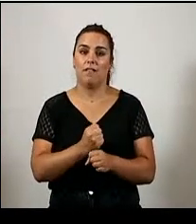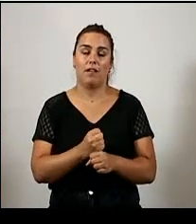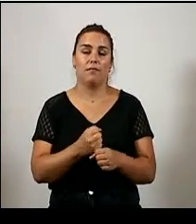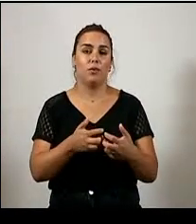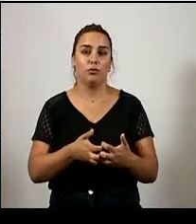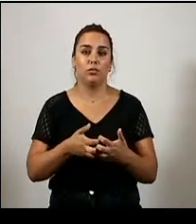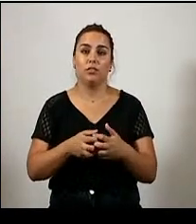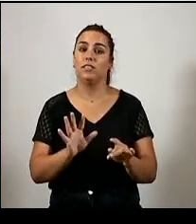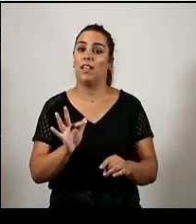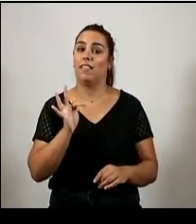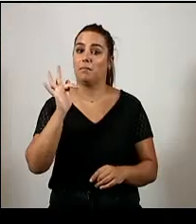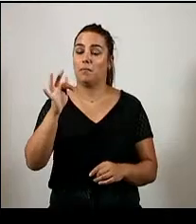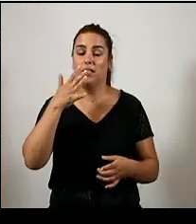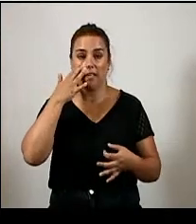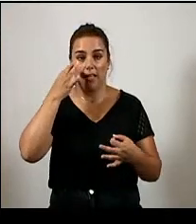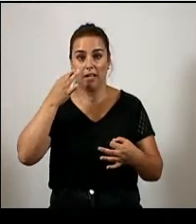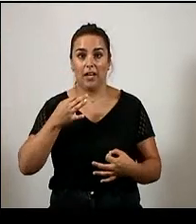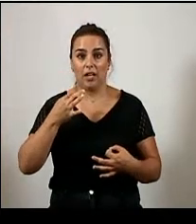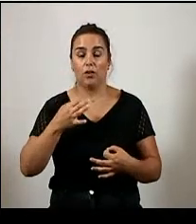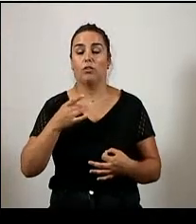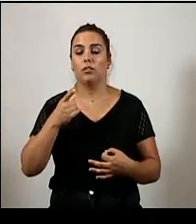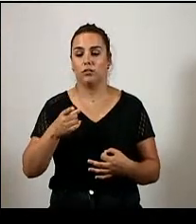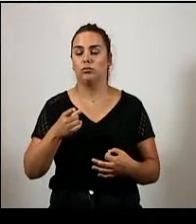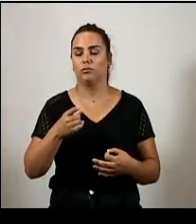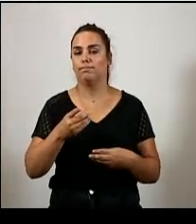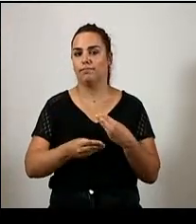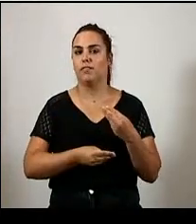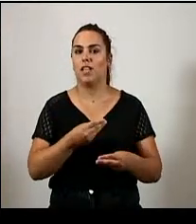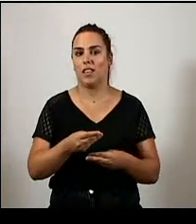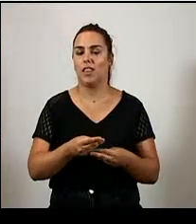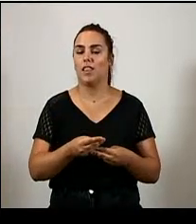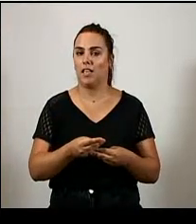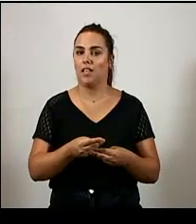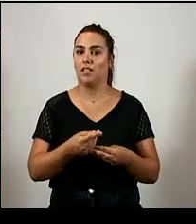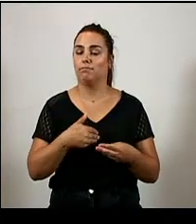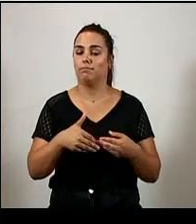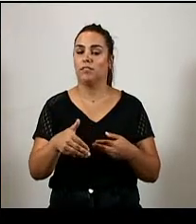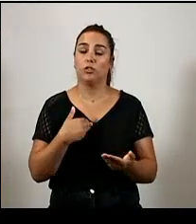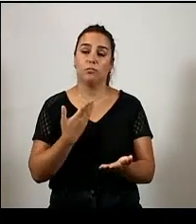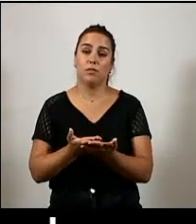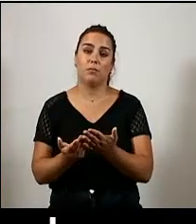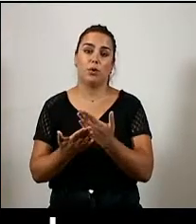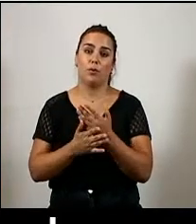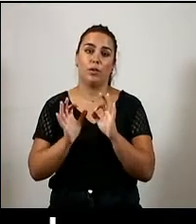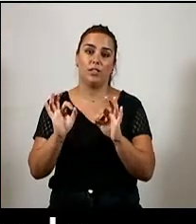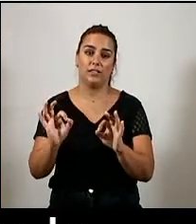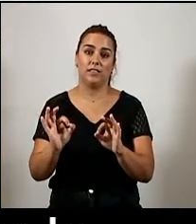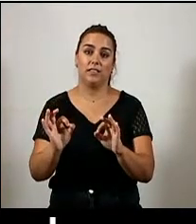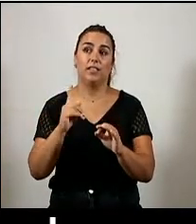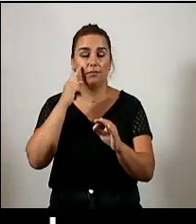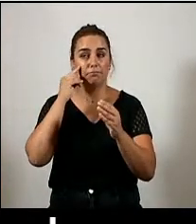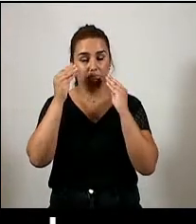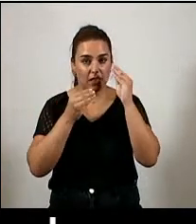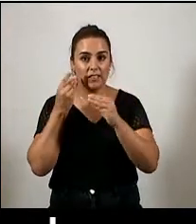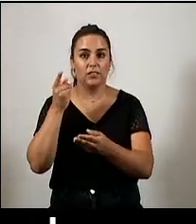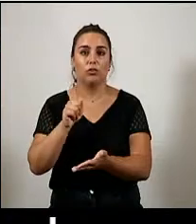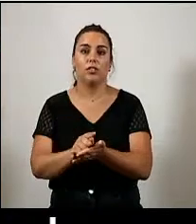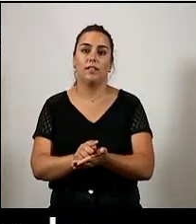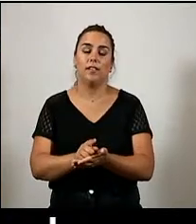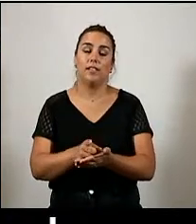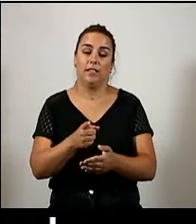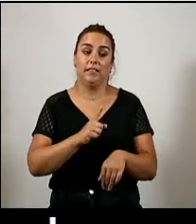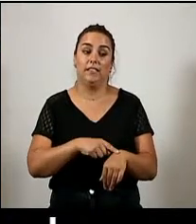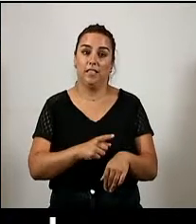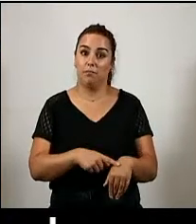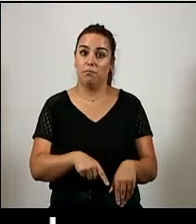Creemos además que se puede reconducir esta situación y es lo que le vamos a pedir al Gobierno, que la reconduzca, que lo piense, que estamos a tiempo y que